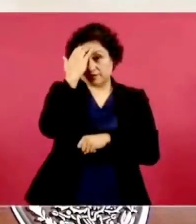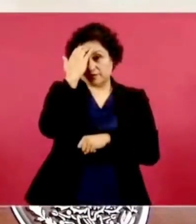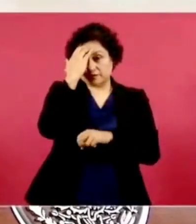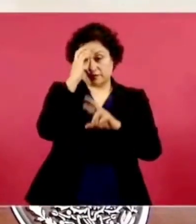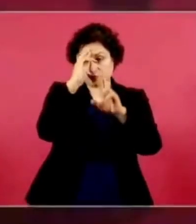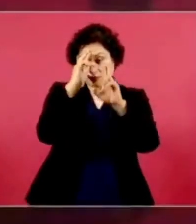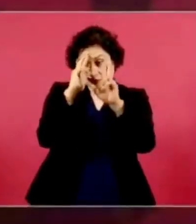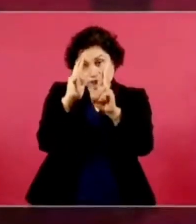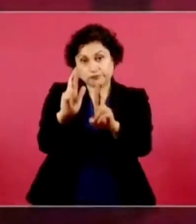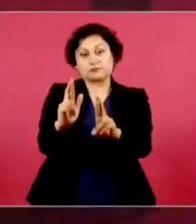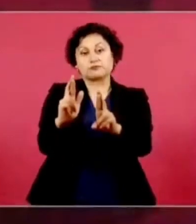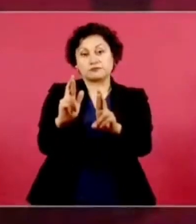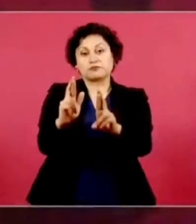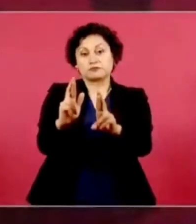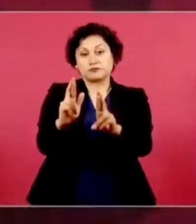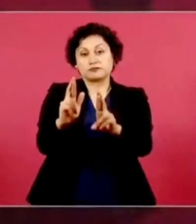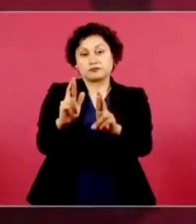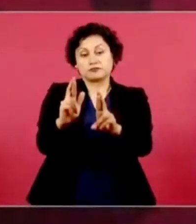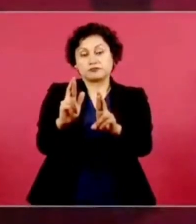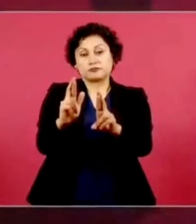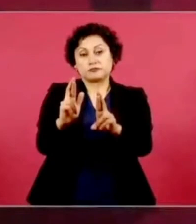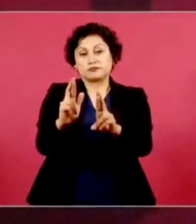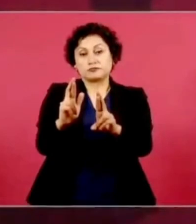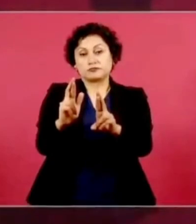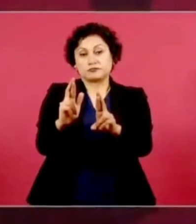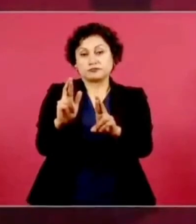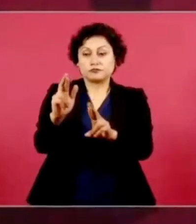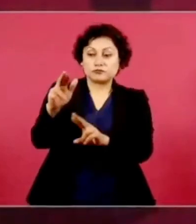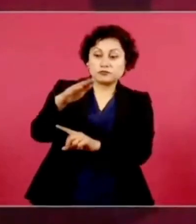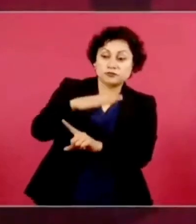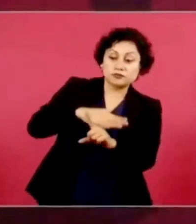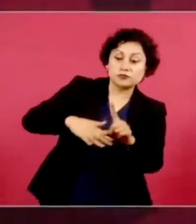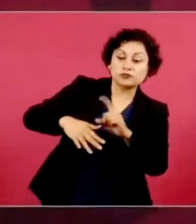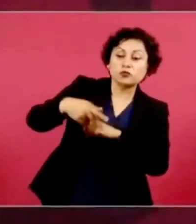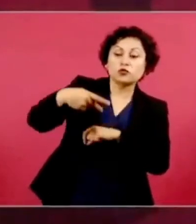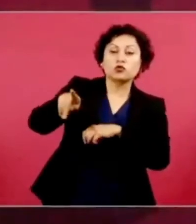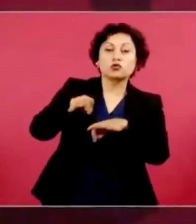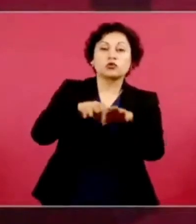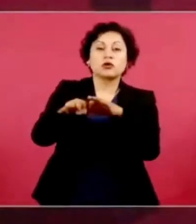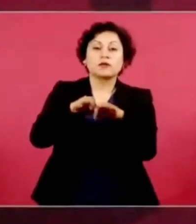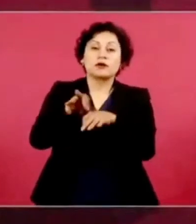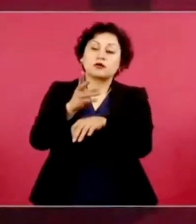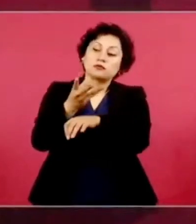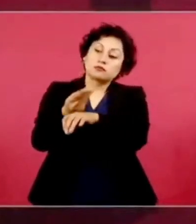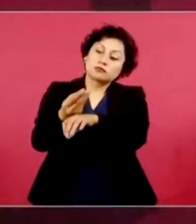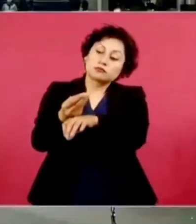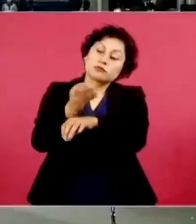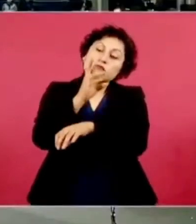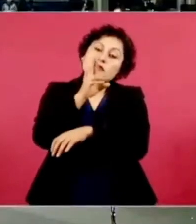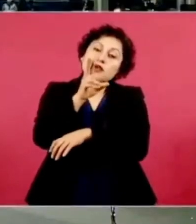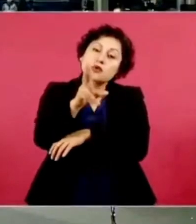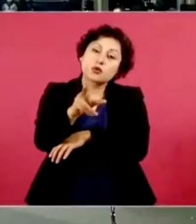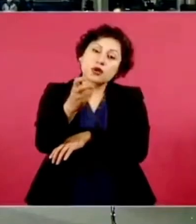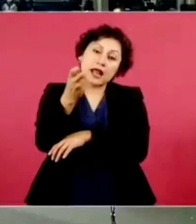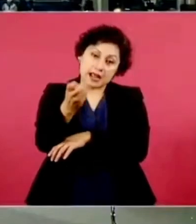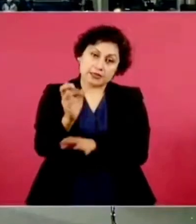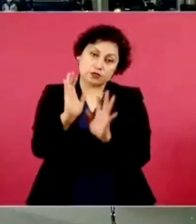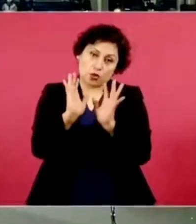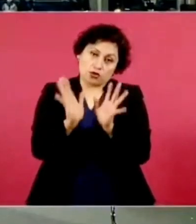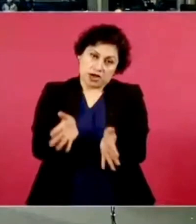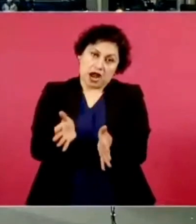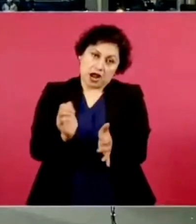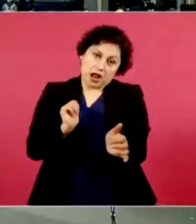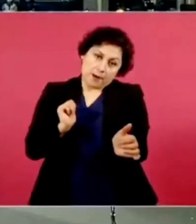respeto y mejorar sus condiciones laborales. Y hemos avanzado en eso. Y vamos a seguir